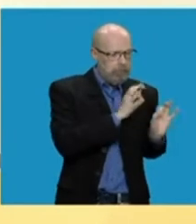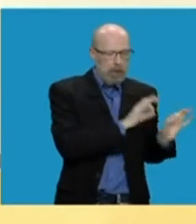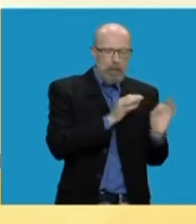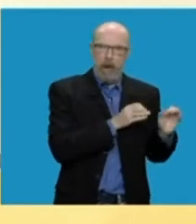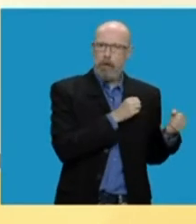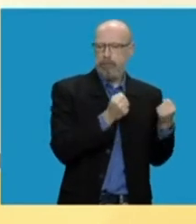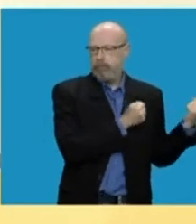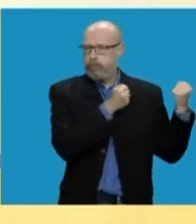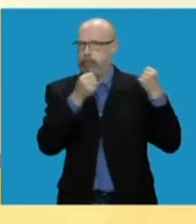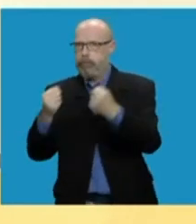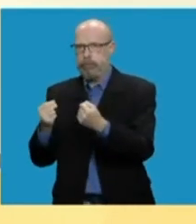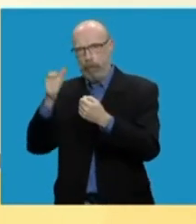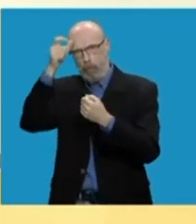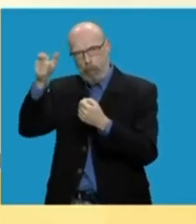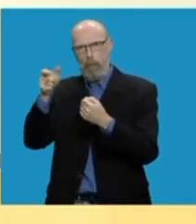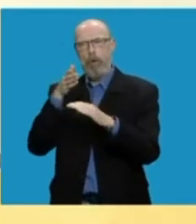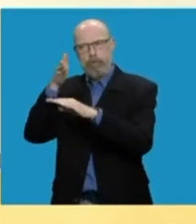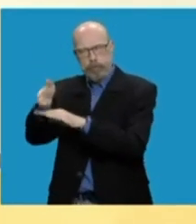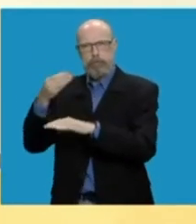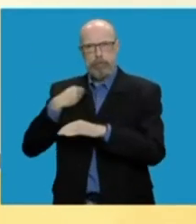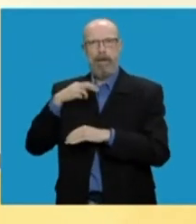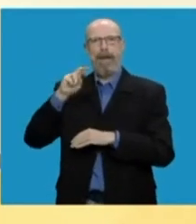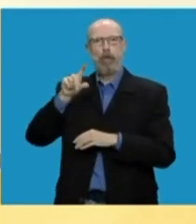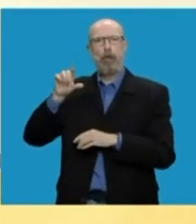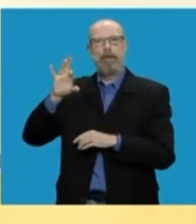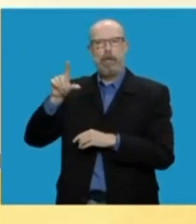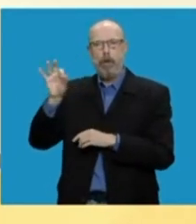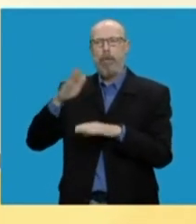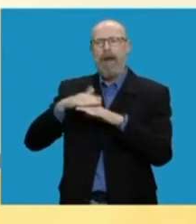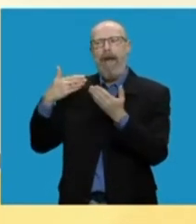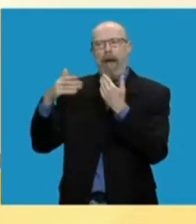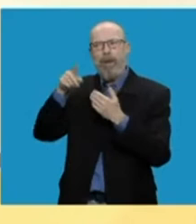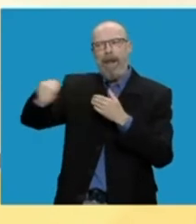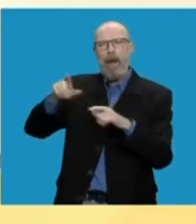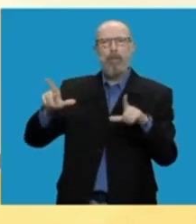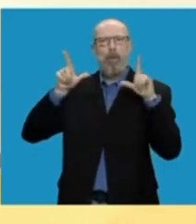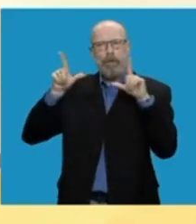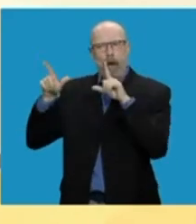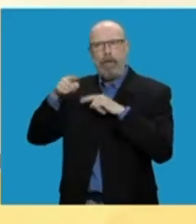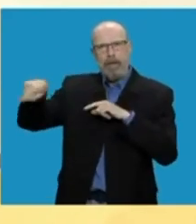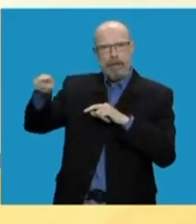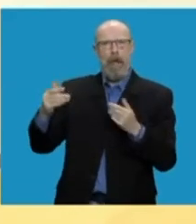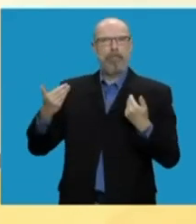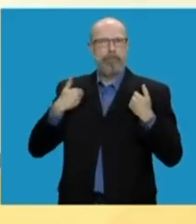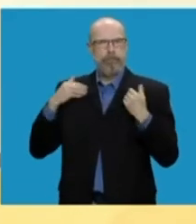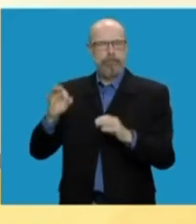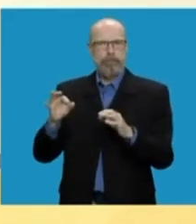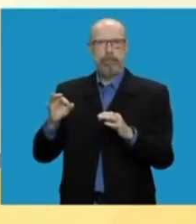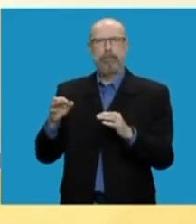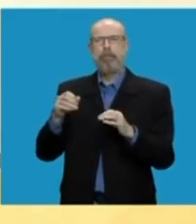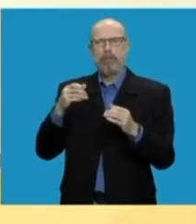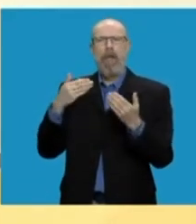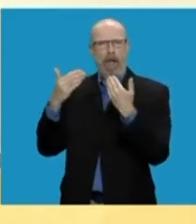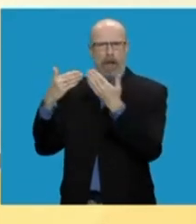para hablar precisamente con los protagonistas, con quienes tenían algo que decir. Y vaya que sí tenían que decir, todos hablaron y